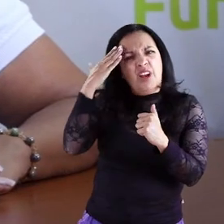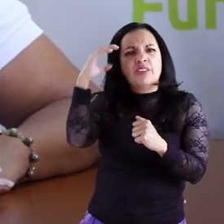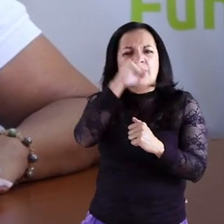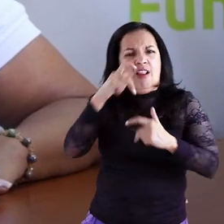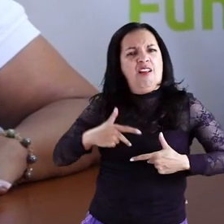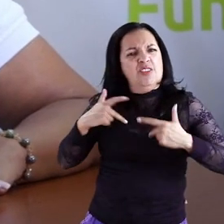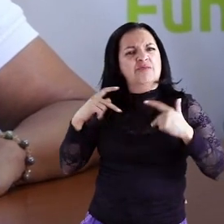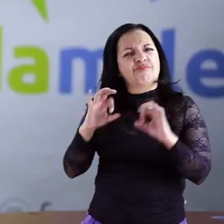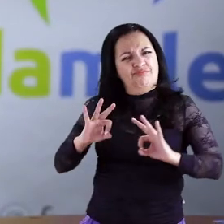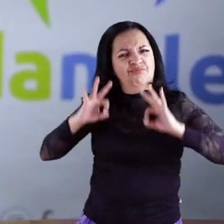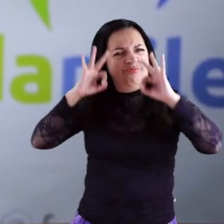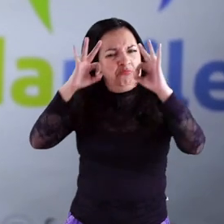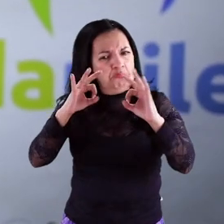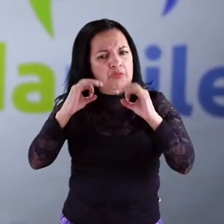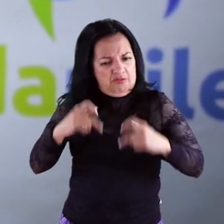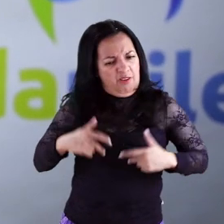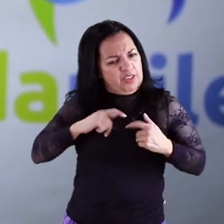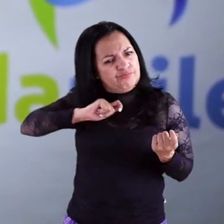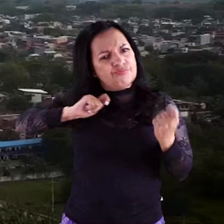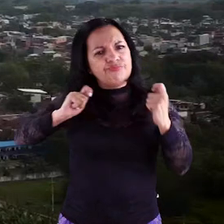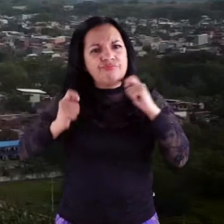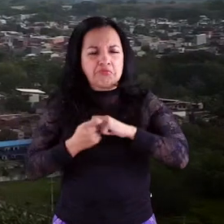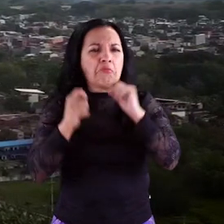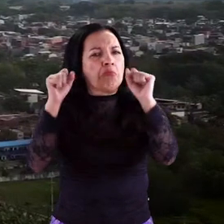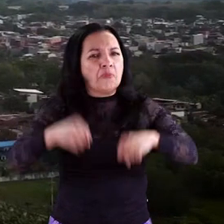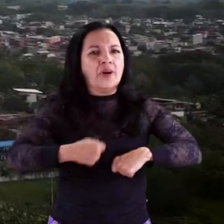tener una mejor calidad de vida y su vida puede ser diferente.